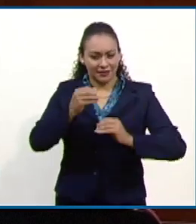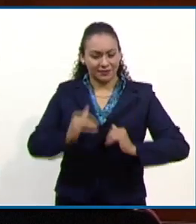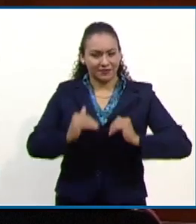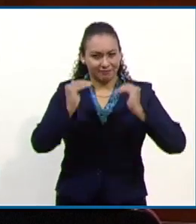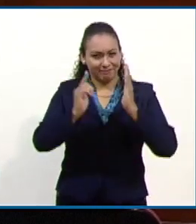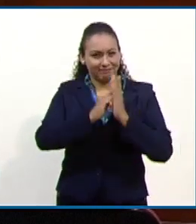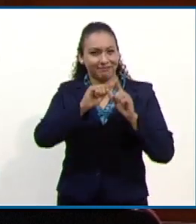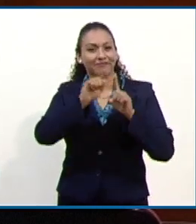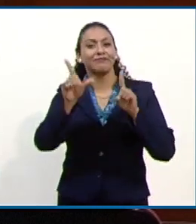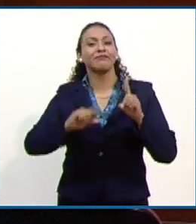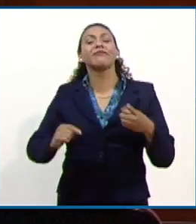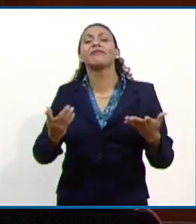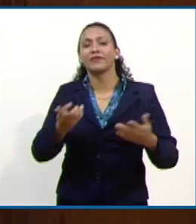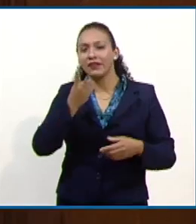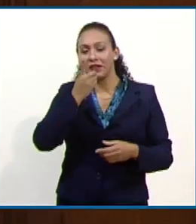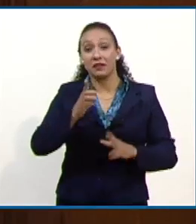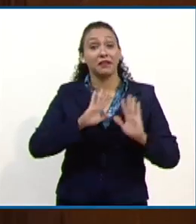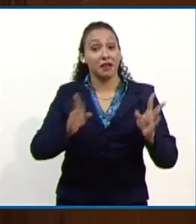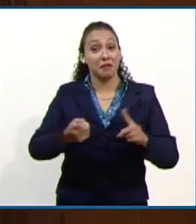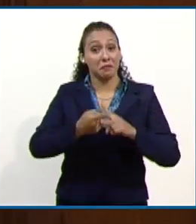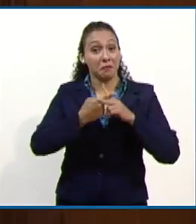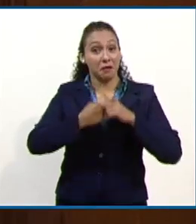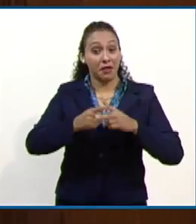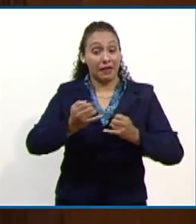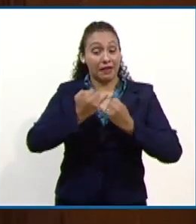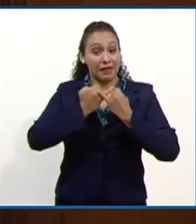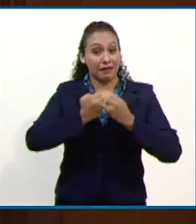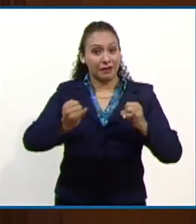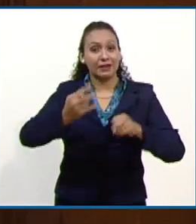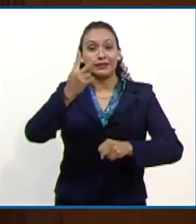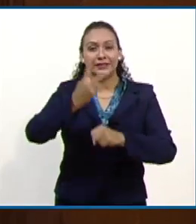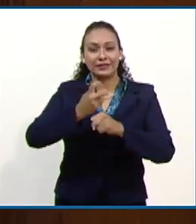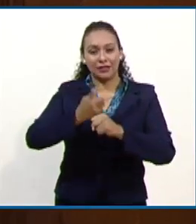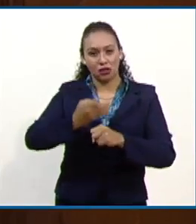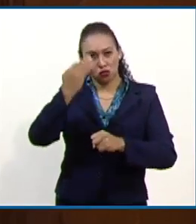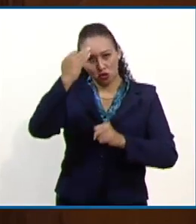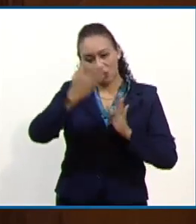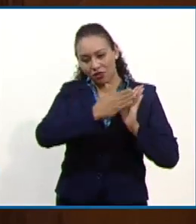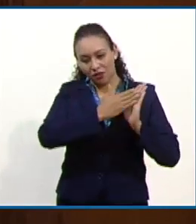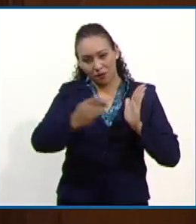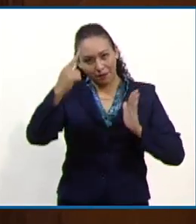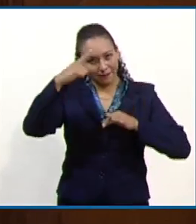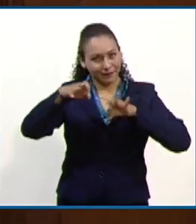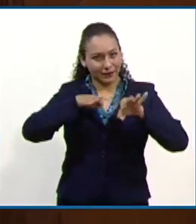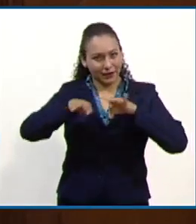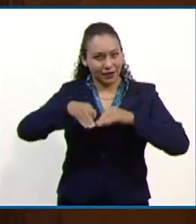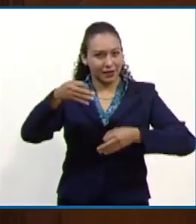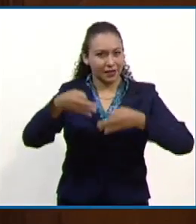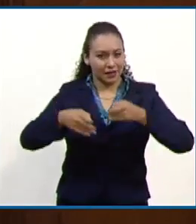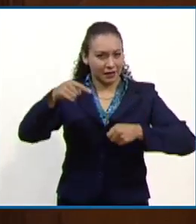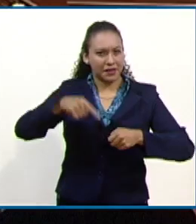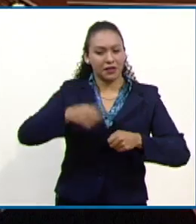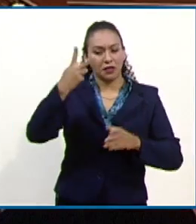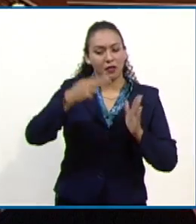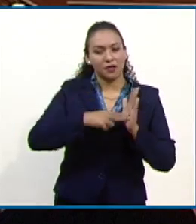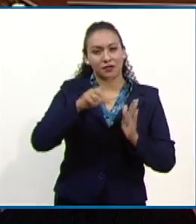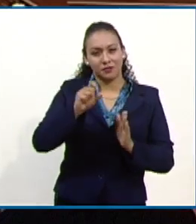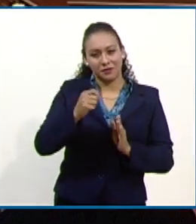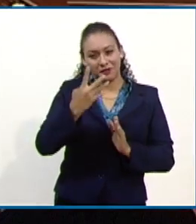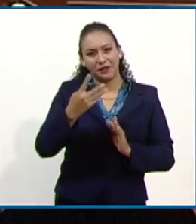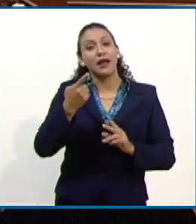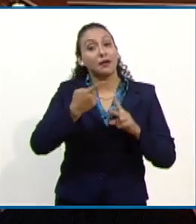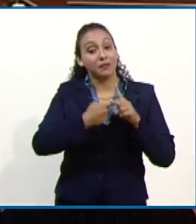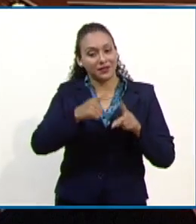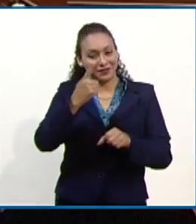Hernández, declaró la apertura del segundo periodo de sesiones de la Corte de este 2024. En